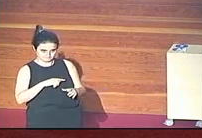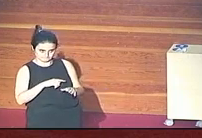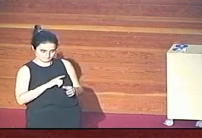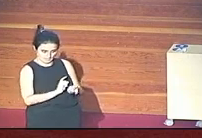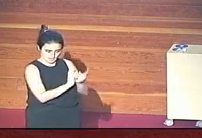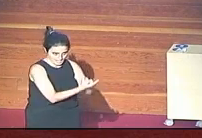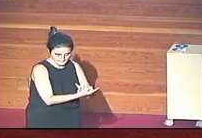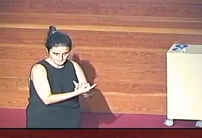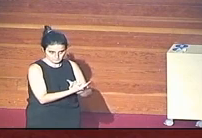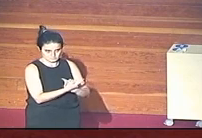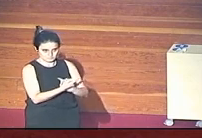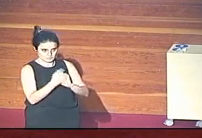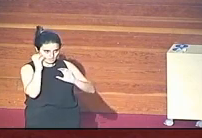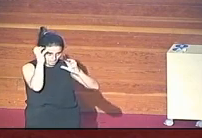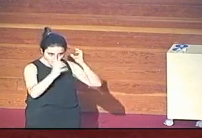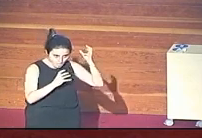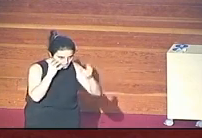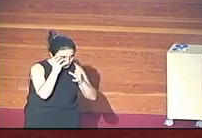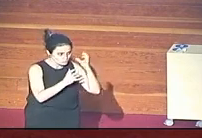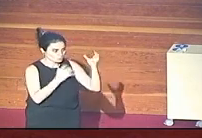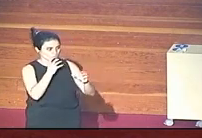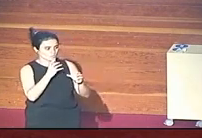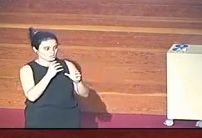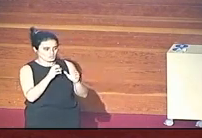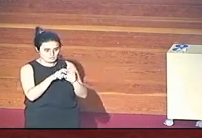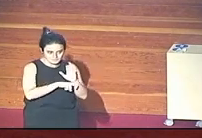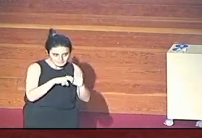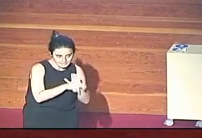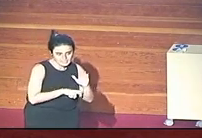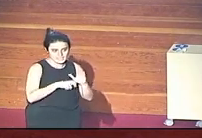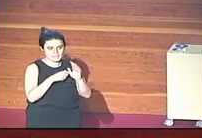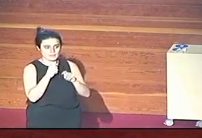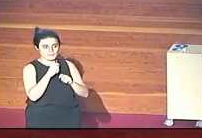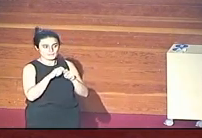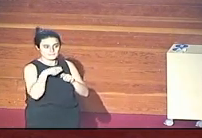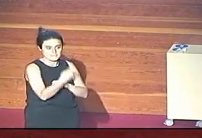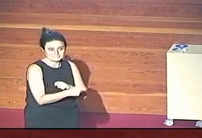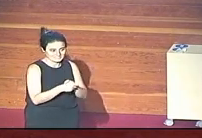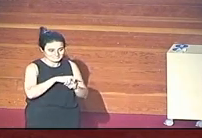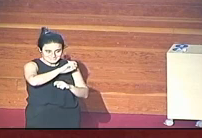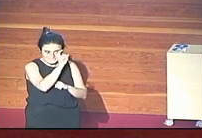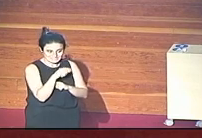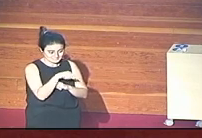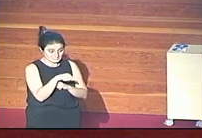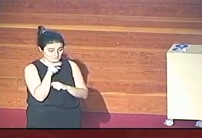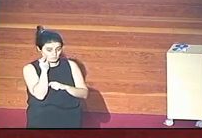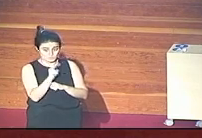la minería la pesca hemos visto que esos paisajes han cambiado gracias